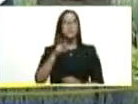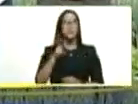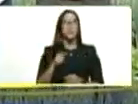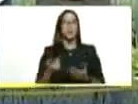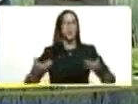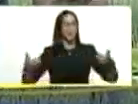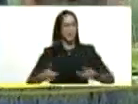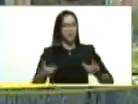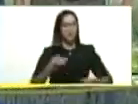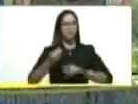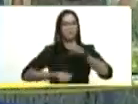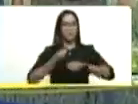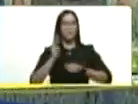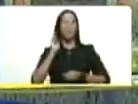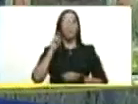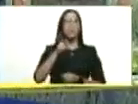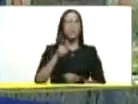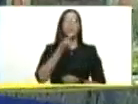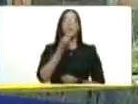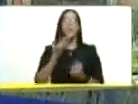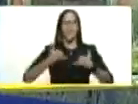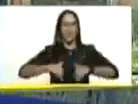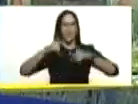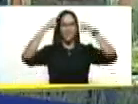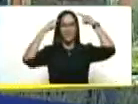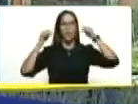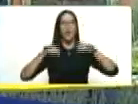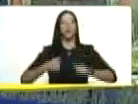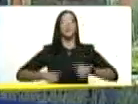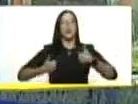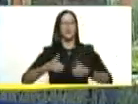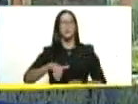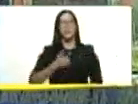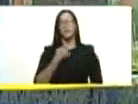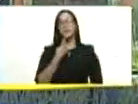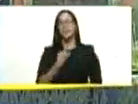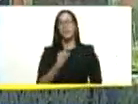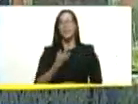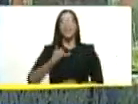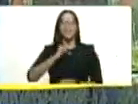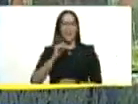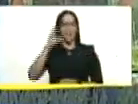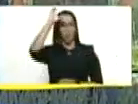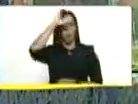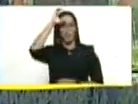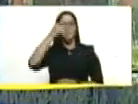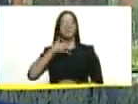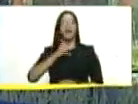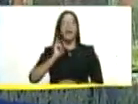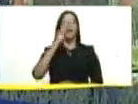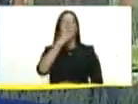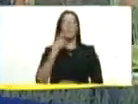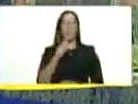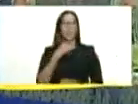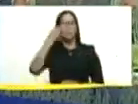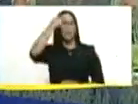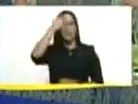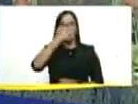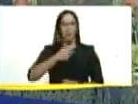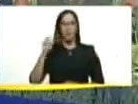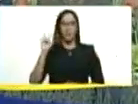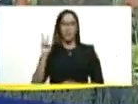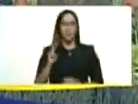esfuerzo que ha hecho, usted como buen hijo de Chávez, hoy más que nunca podemos decir que hay conciencia, hay compromiso en el pueblo de